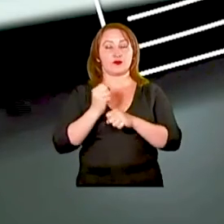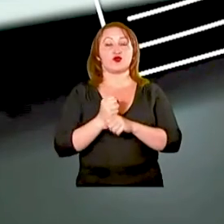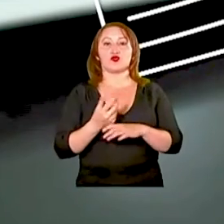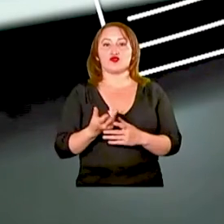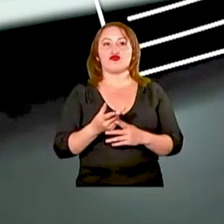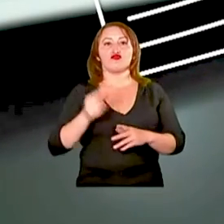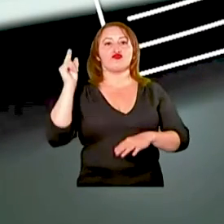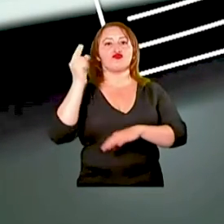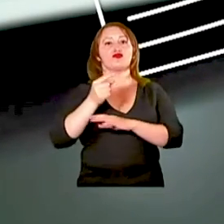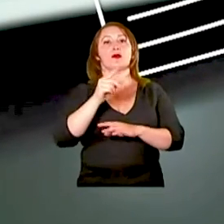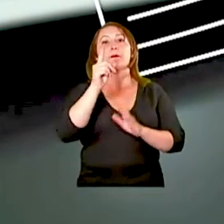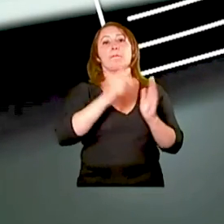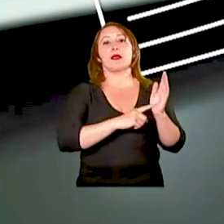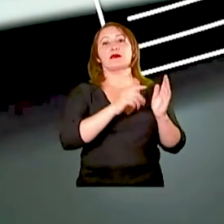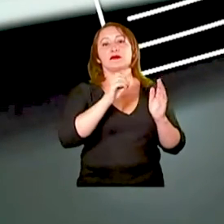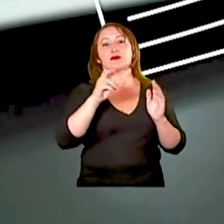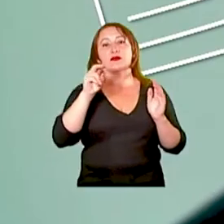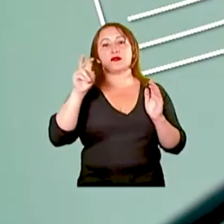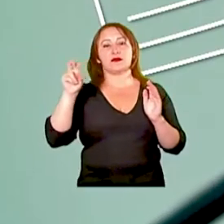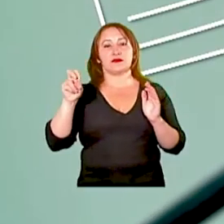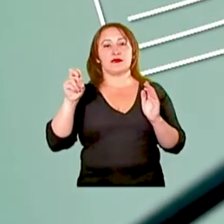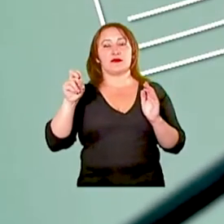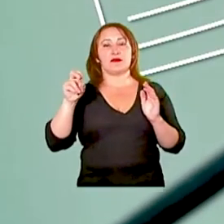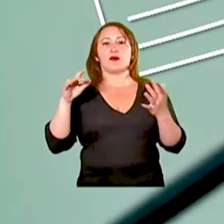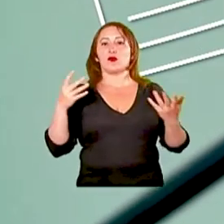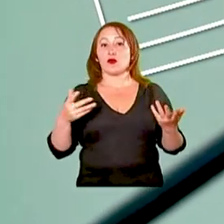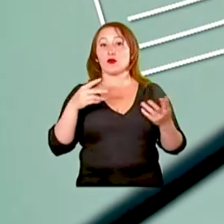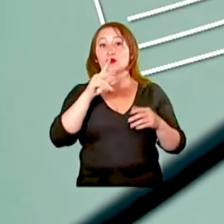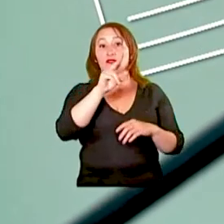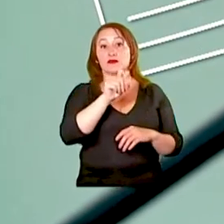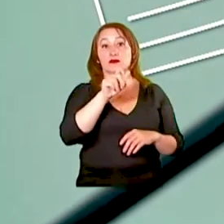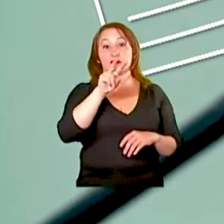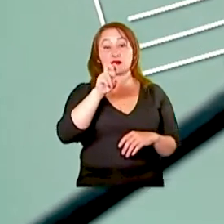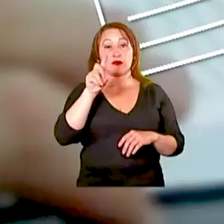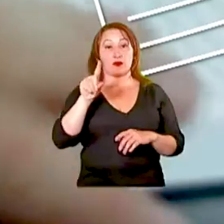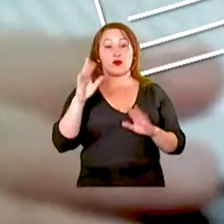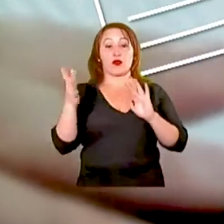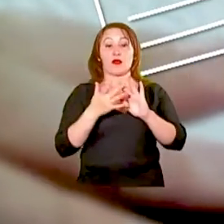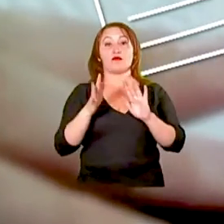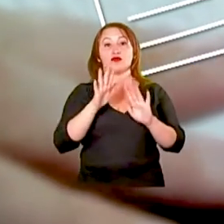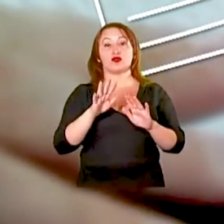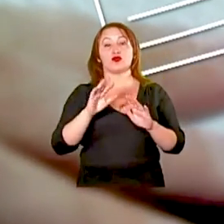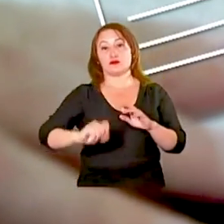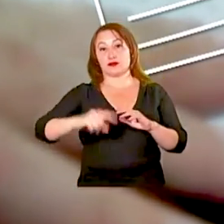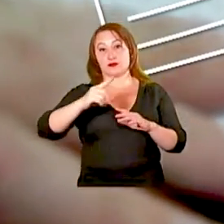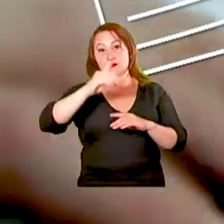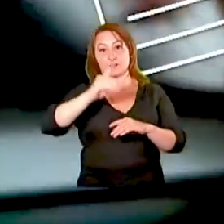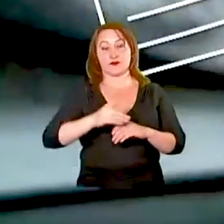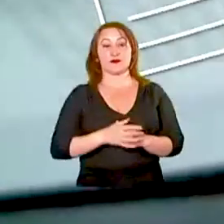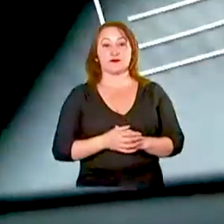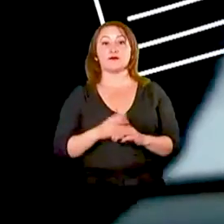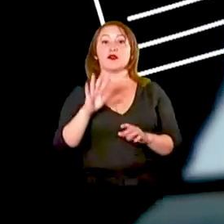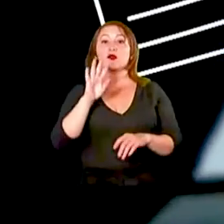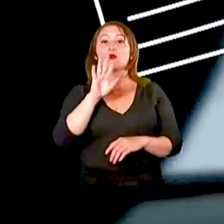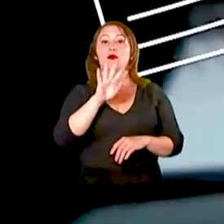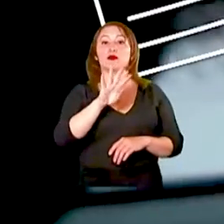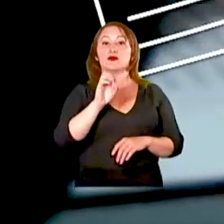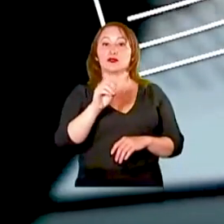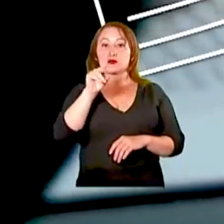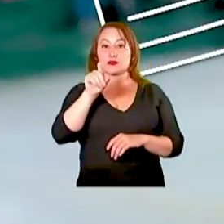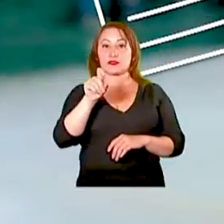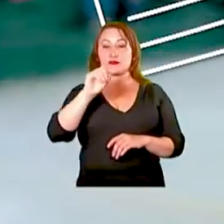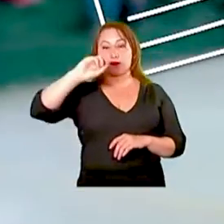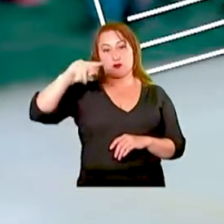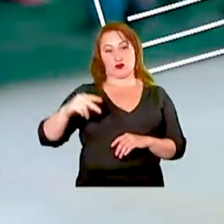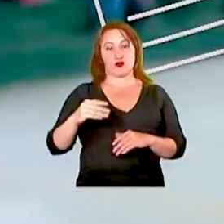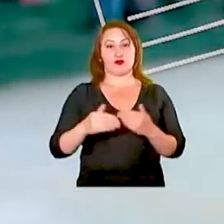se emitieron 1.077 fallos, 671 correspondieron a decisiones de primera instancia y 406 a